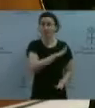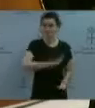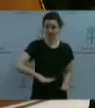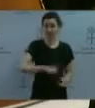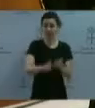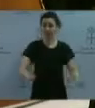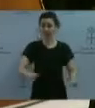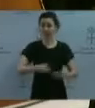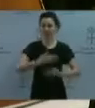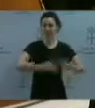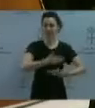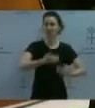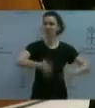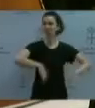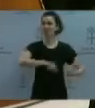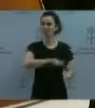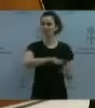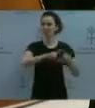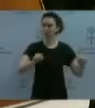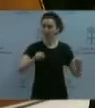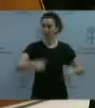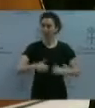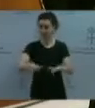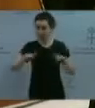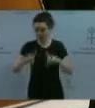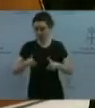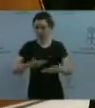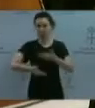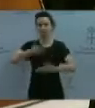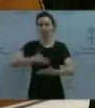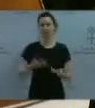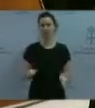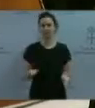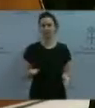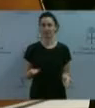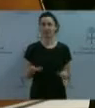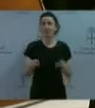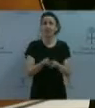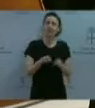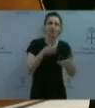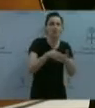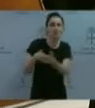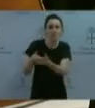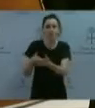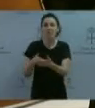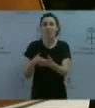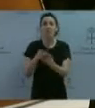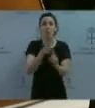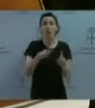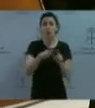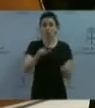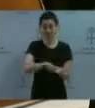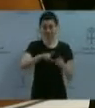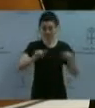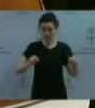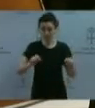esta Cámara involuciona, poniendo itorgues y prohibiendo el uso de la lengua de algo que se venía haciendo sin ningún problema hasta esta